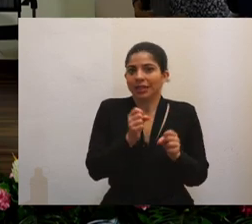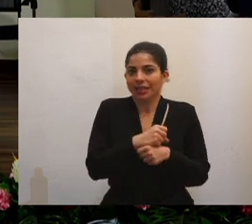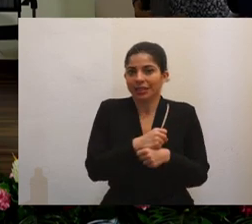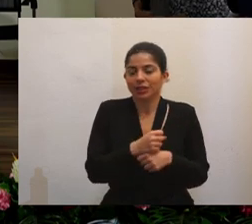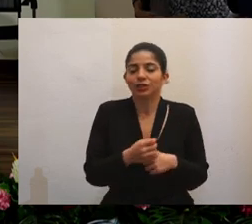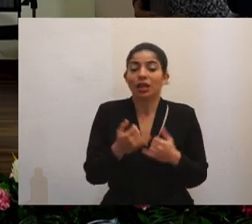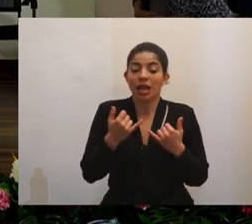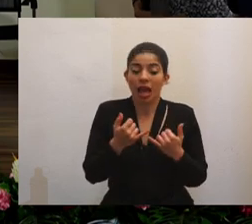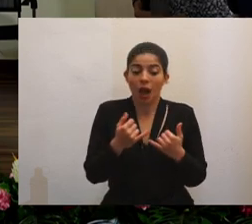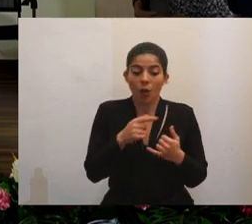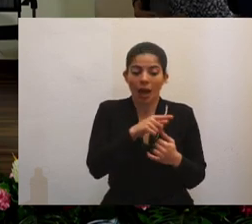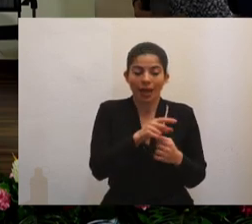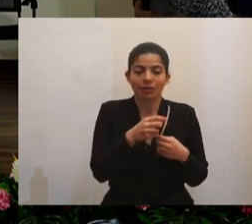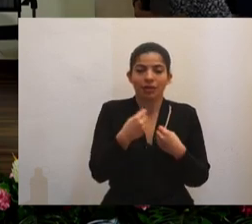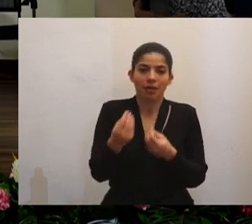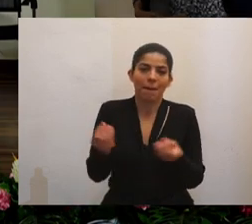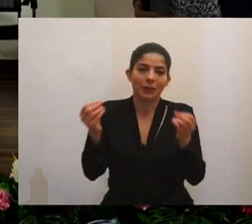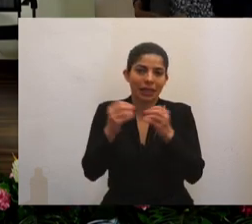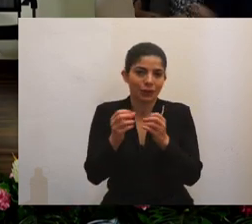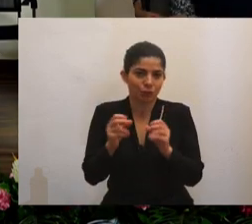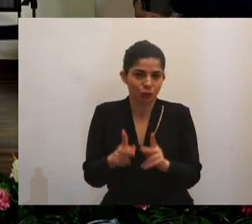contarán con esa posibilidad.